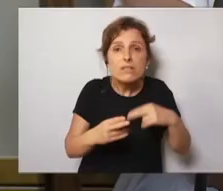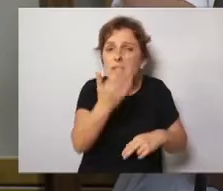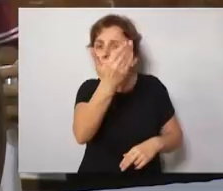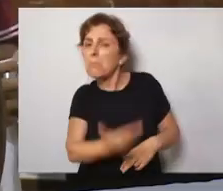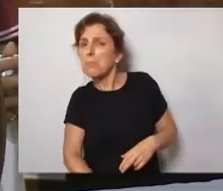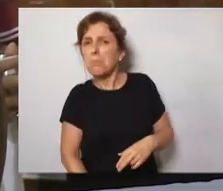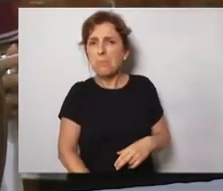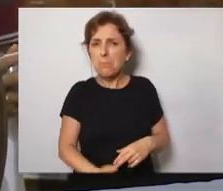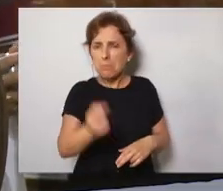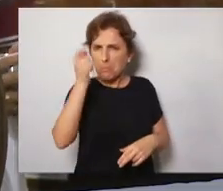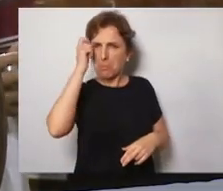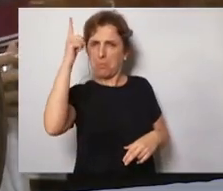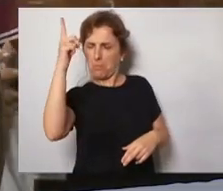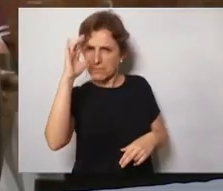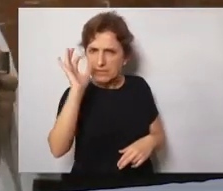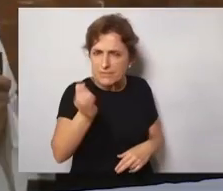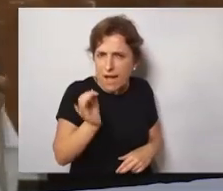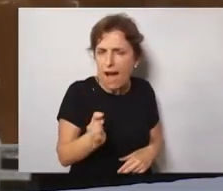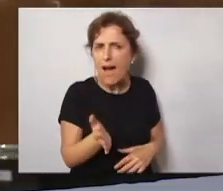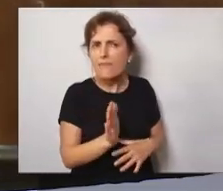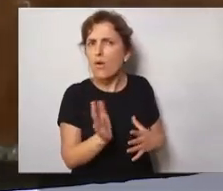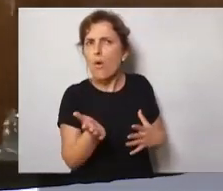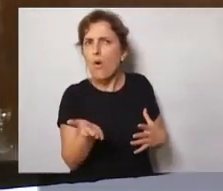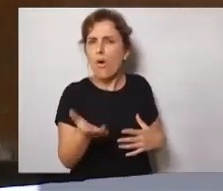me extrañó miami